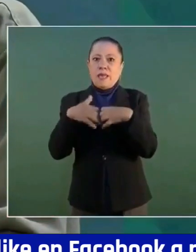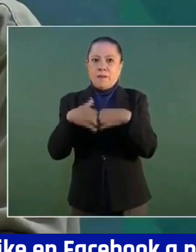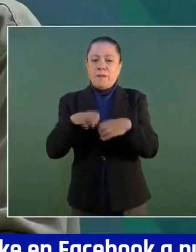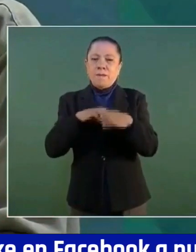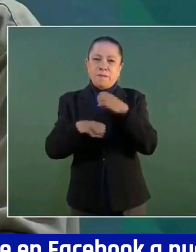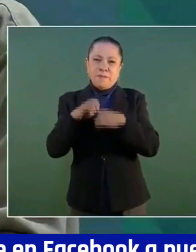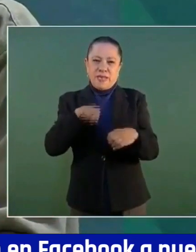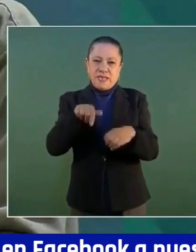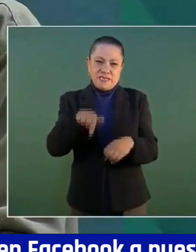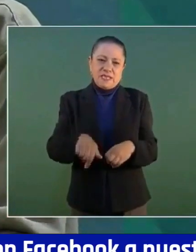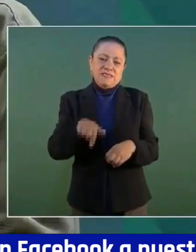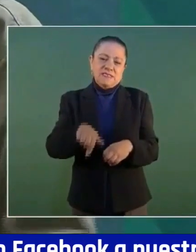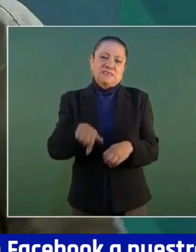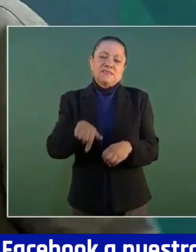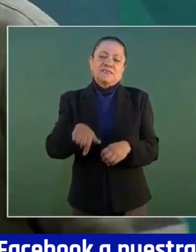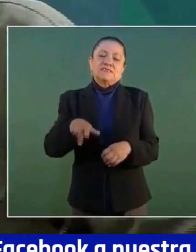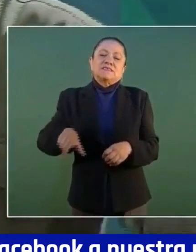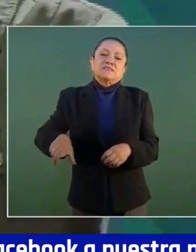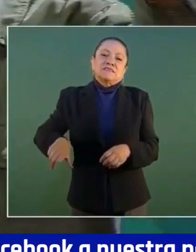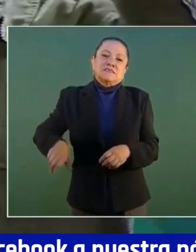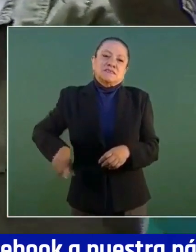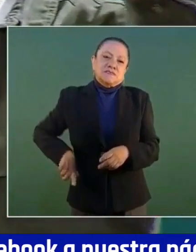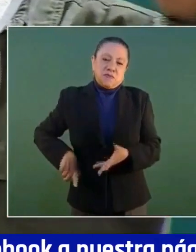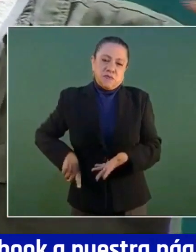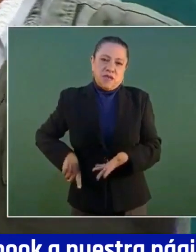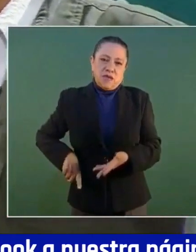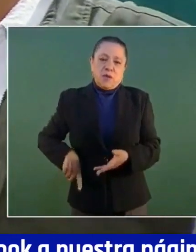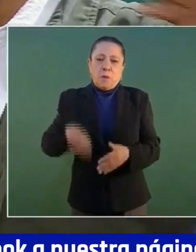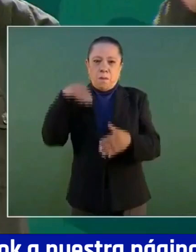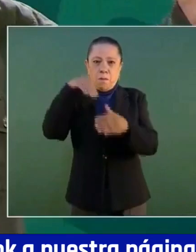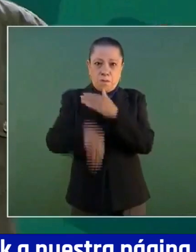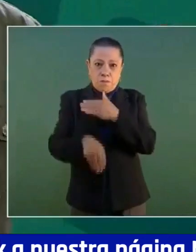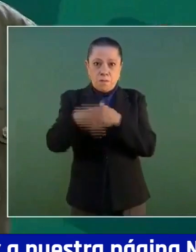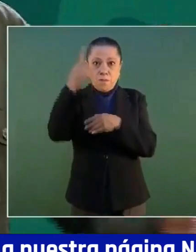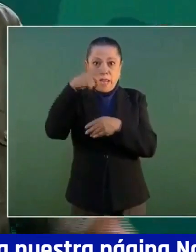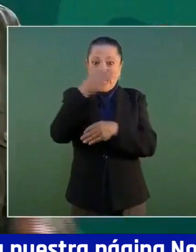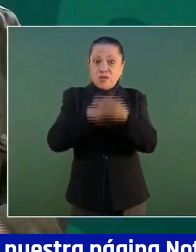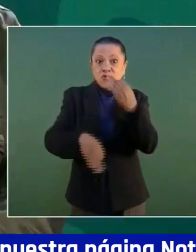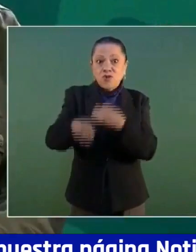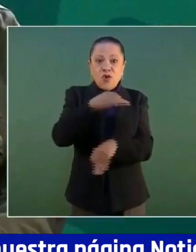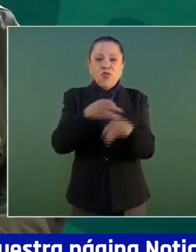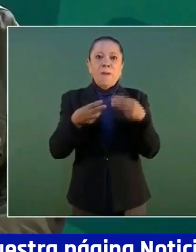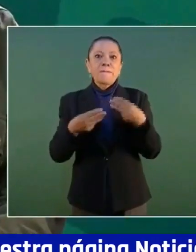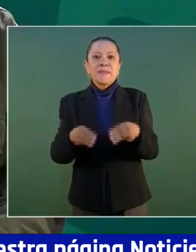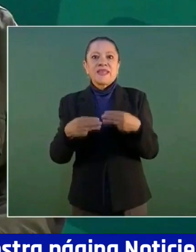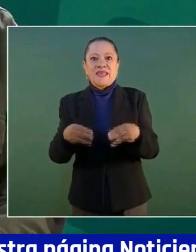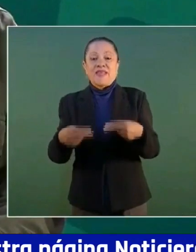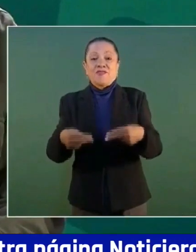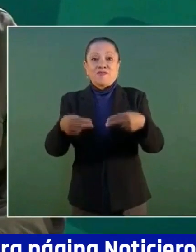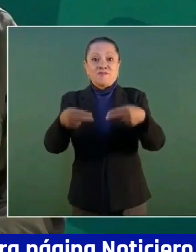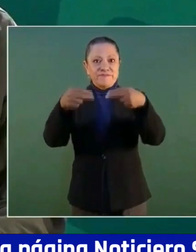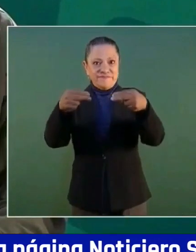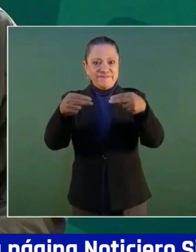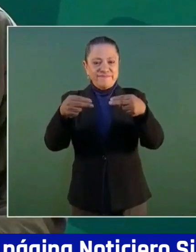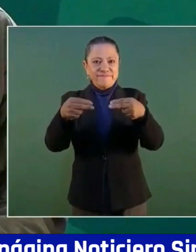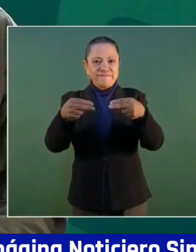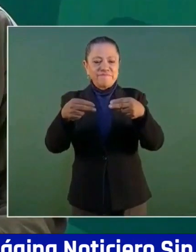chatarra, para que todo el mercado de la energía eléctrica fuera